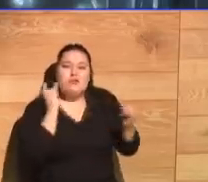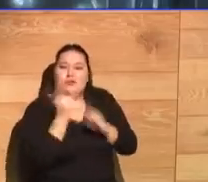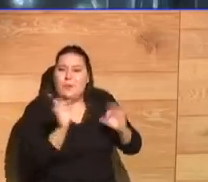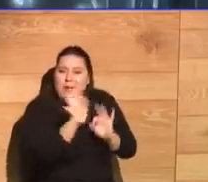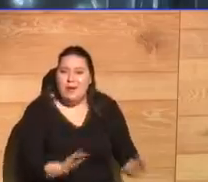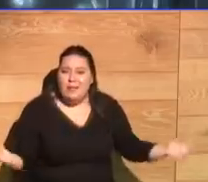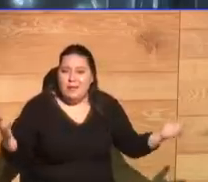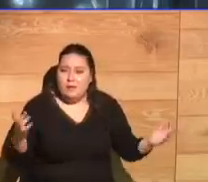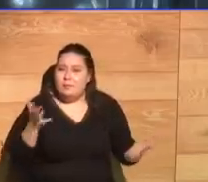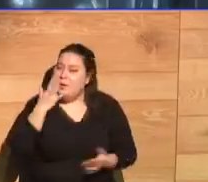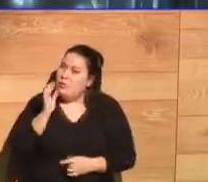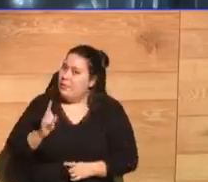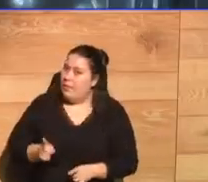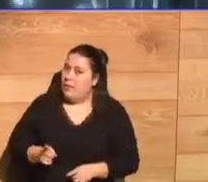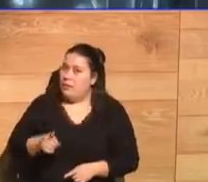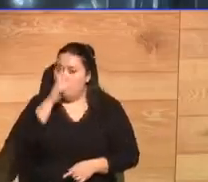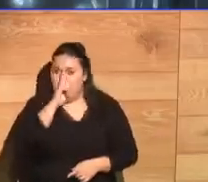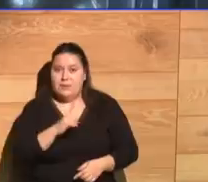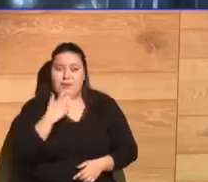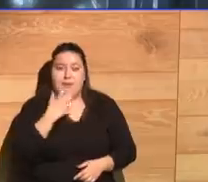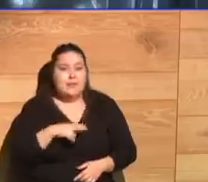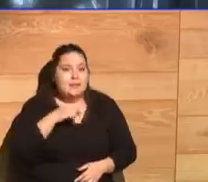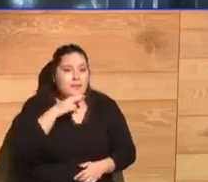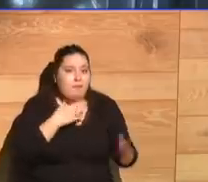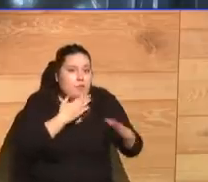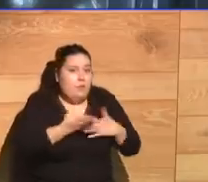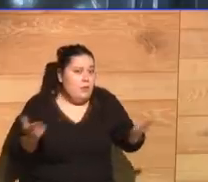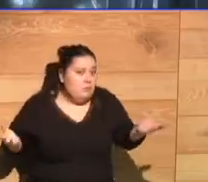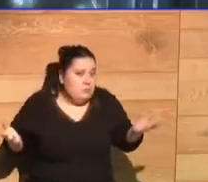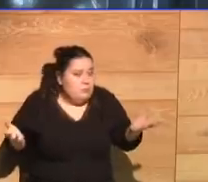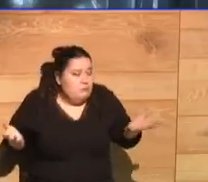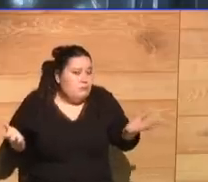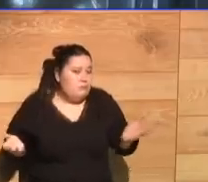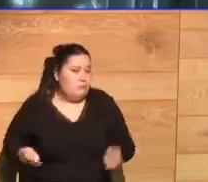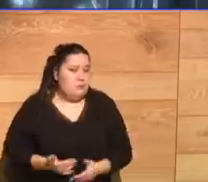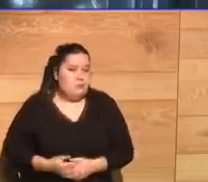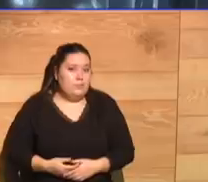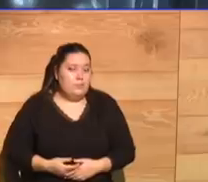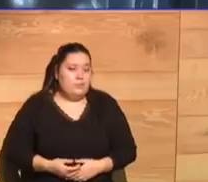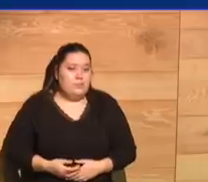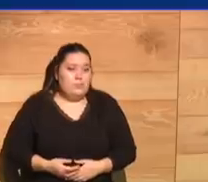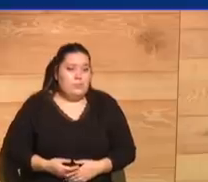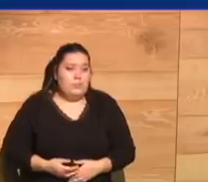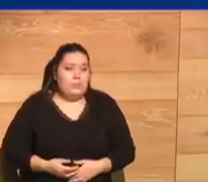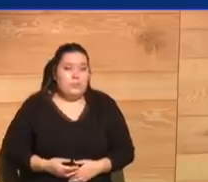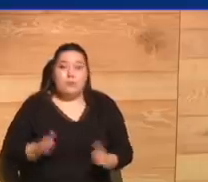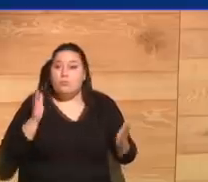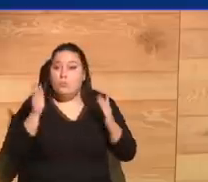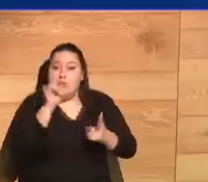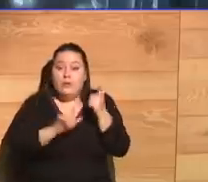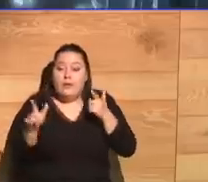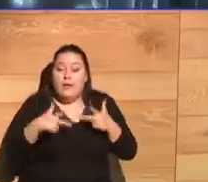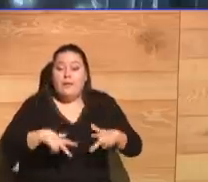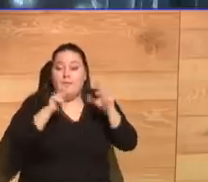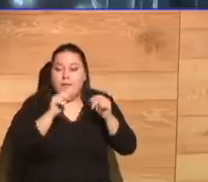No es verdad. No se ve todo. Tampoco se le ve ir al servicio nunca. A lo mejor va. Y no come. Claro. Cuando no come. Acabes este viaje habrán